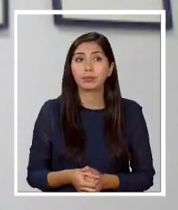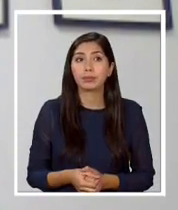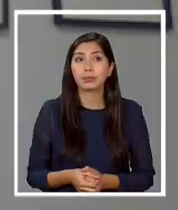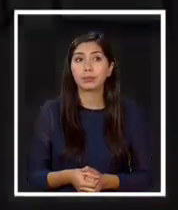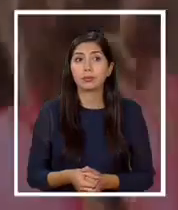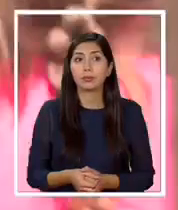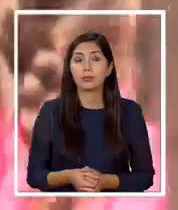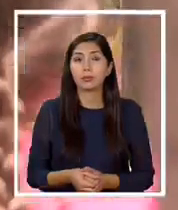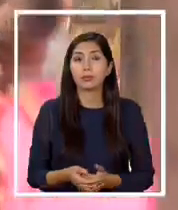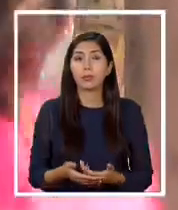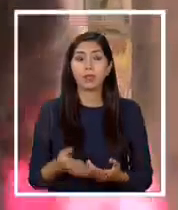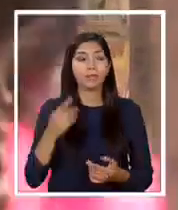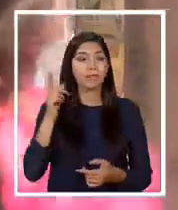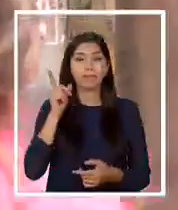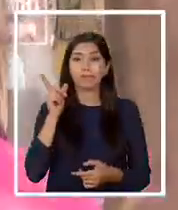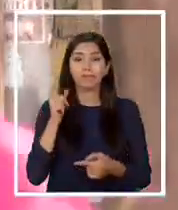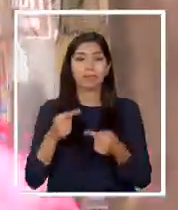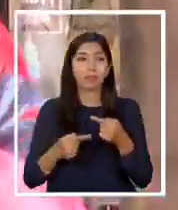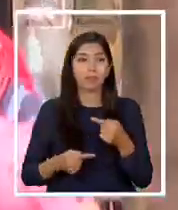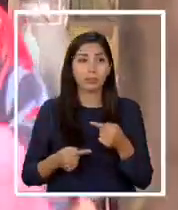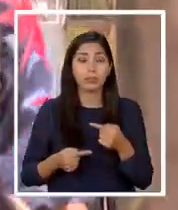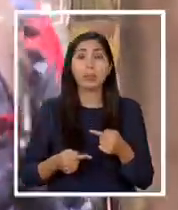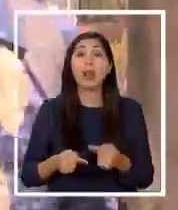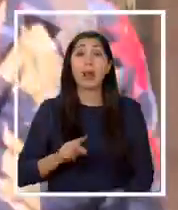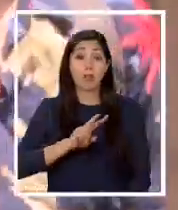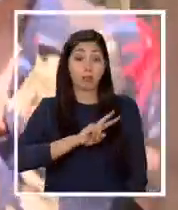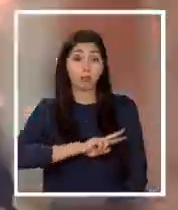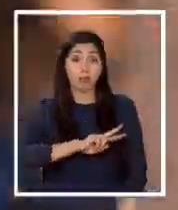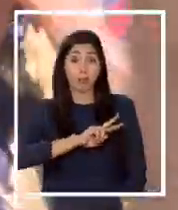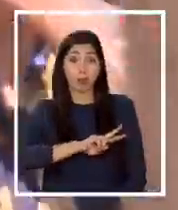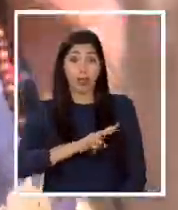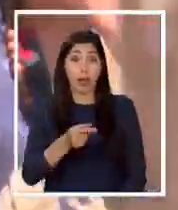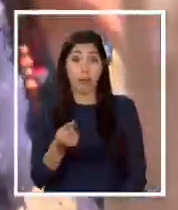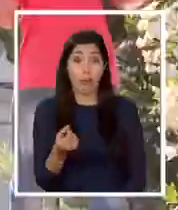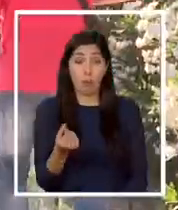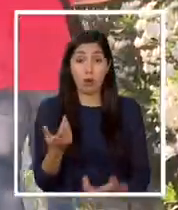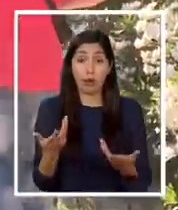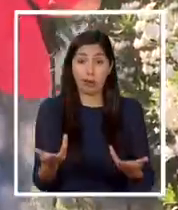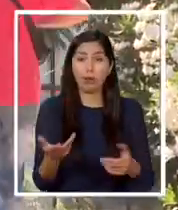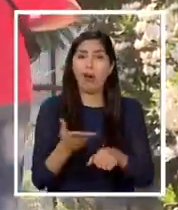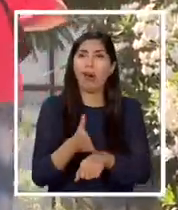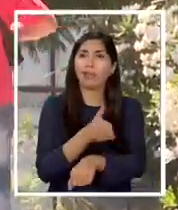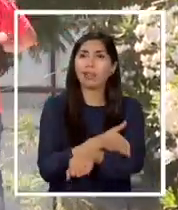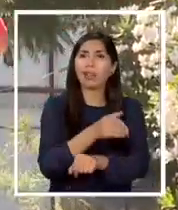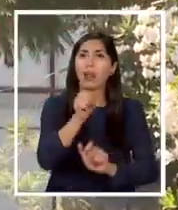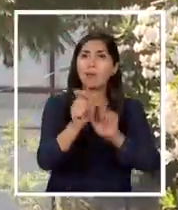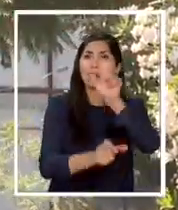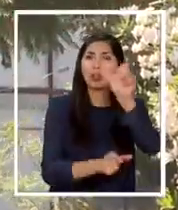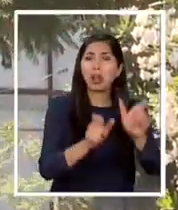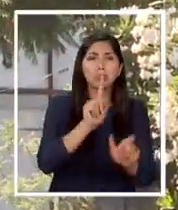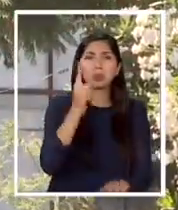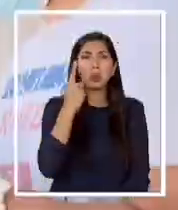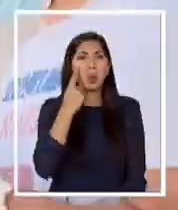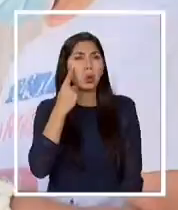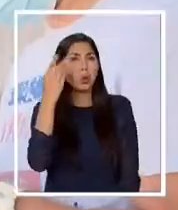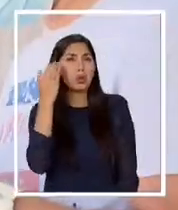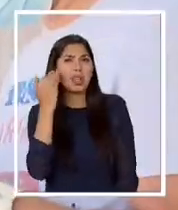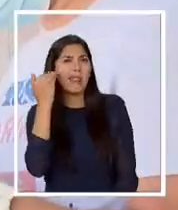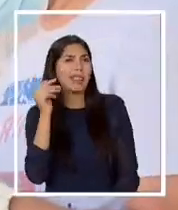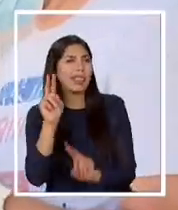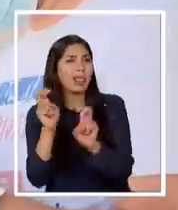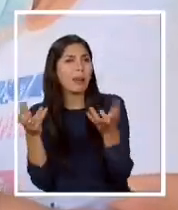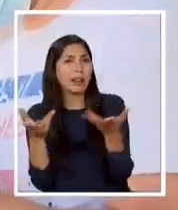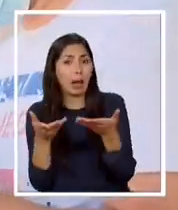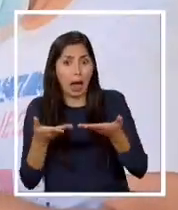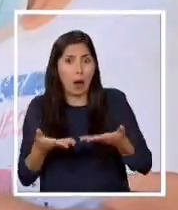probablemente movió con ese tema. Tasa de política monetaria, un concepto que hasta hace poco era desconocido para gran parte de los chilenos, pero que ha